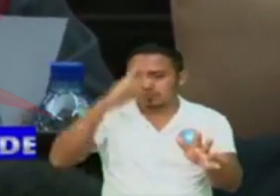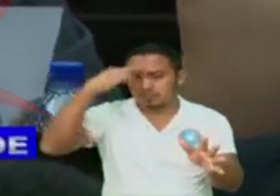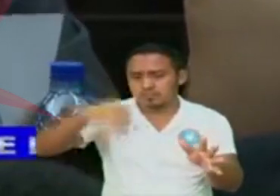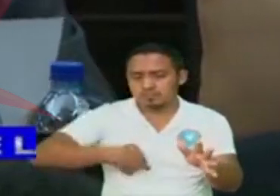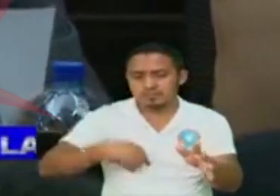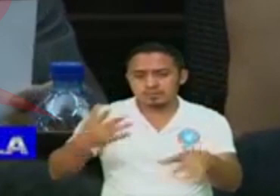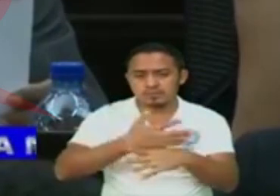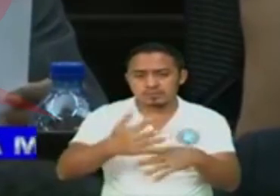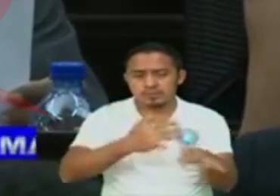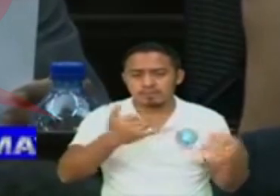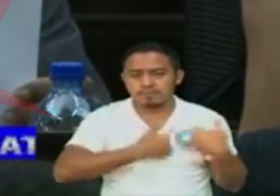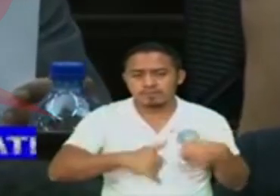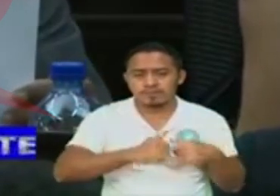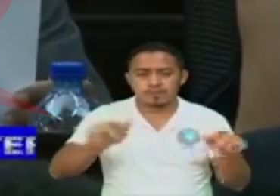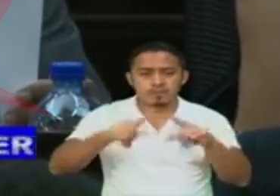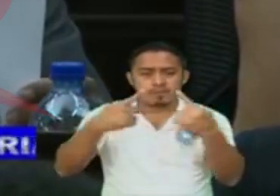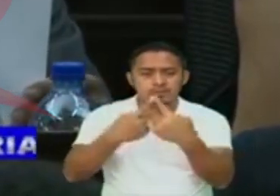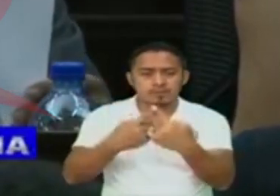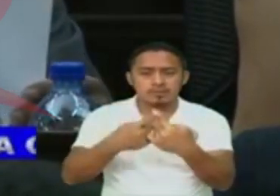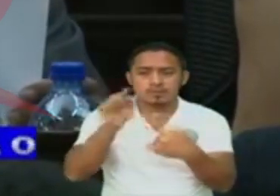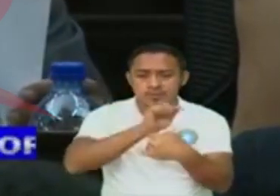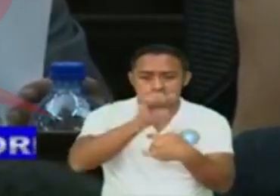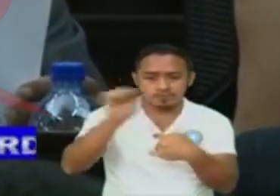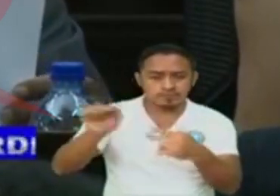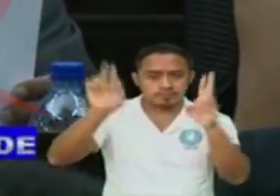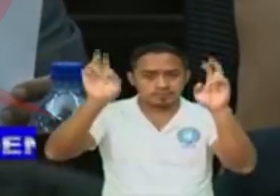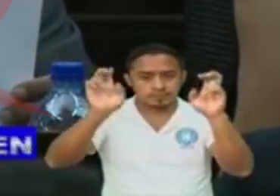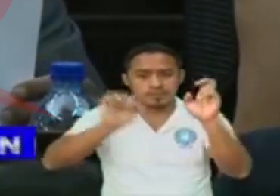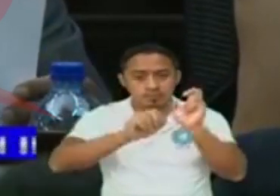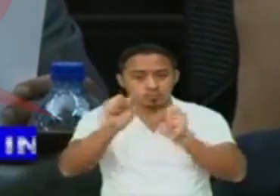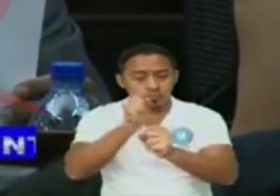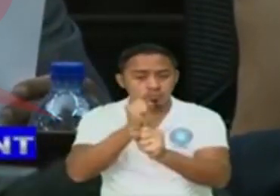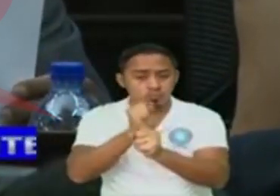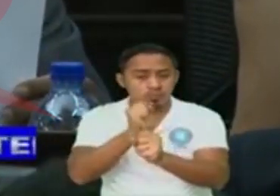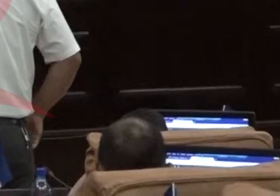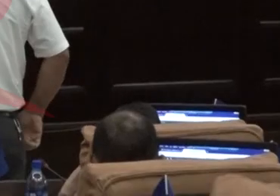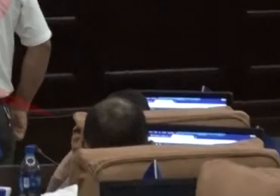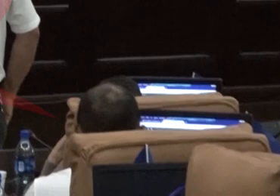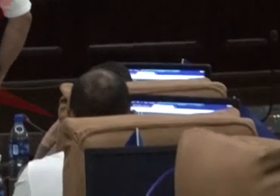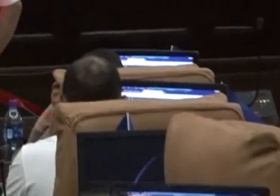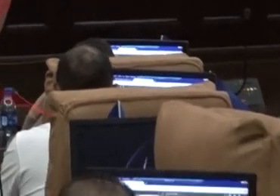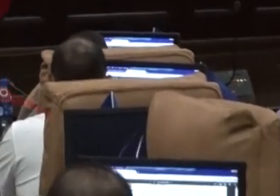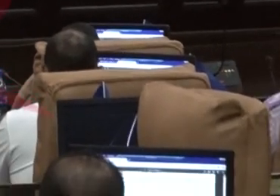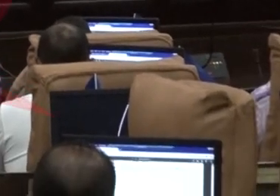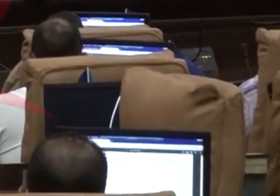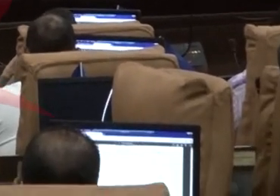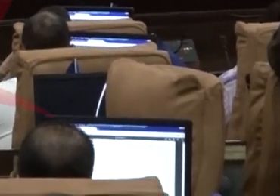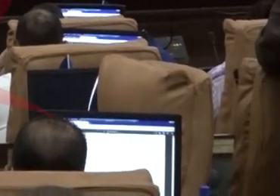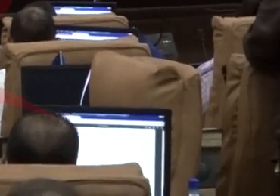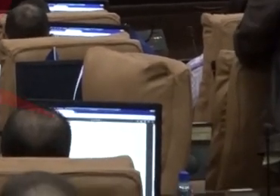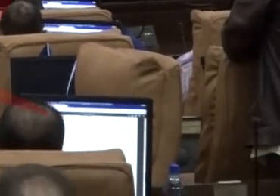de las instituciones públicas, que en virtud del ámbito de su competencia definido por la Constitución Política de